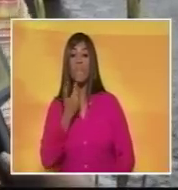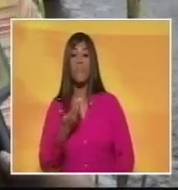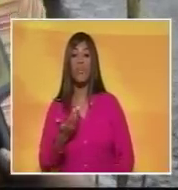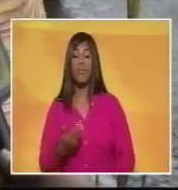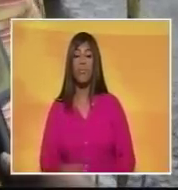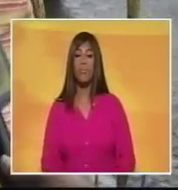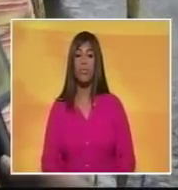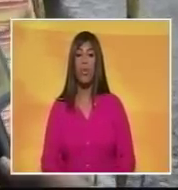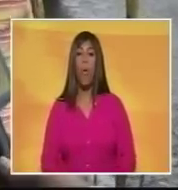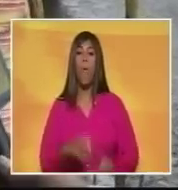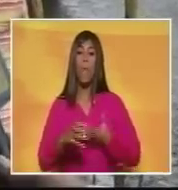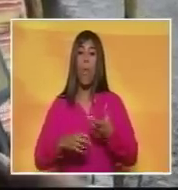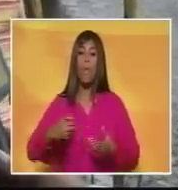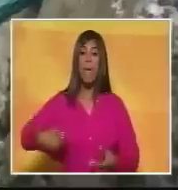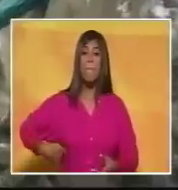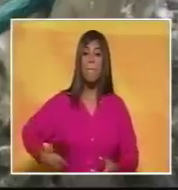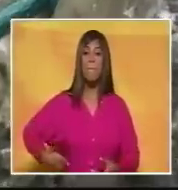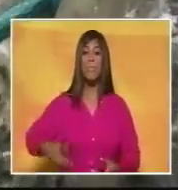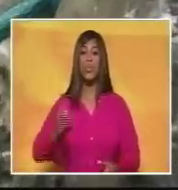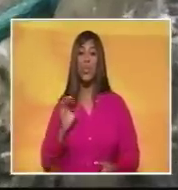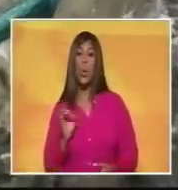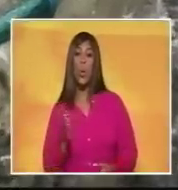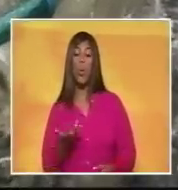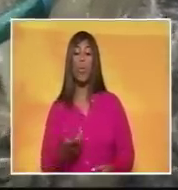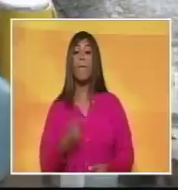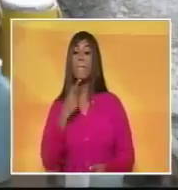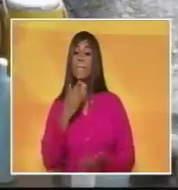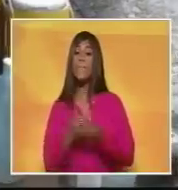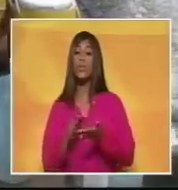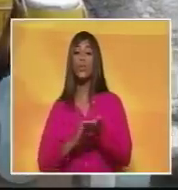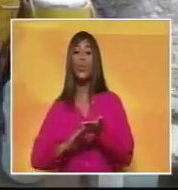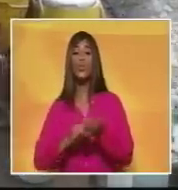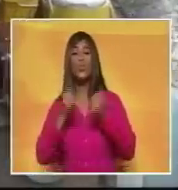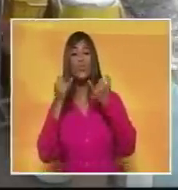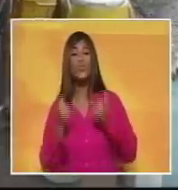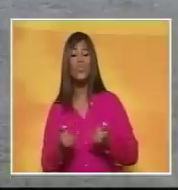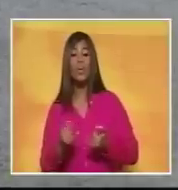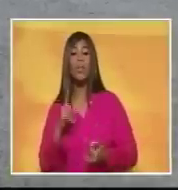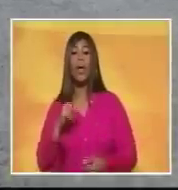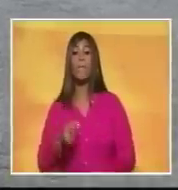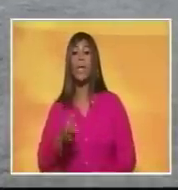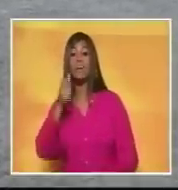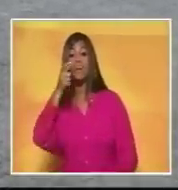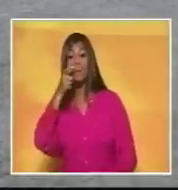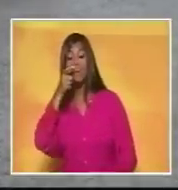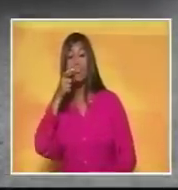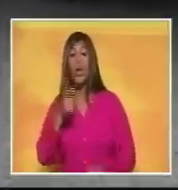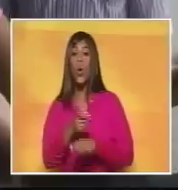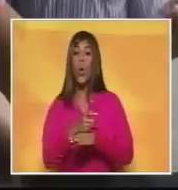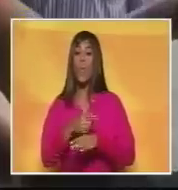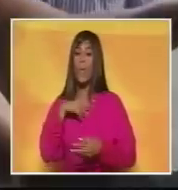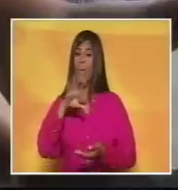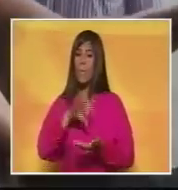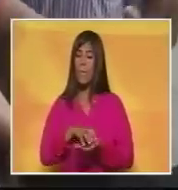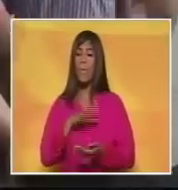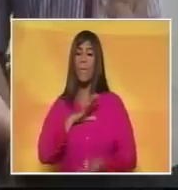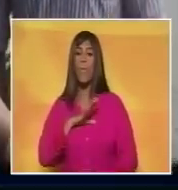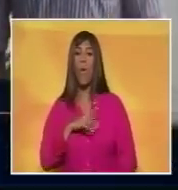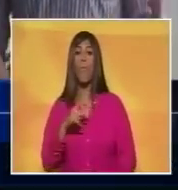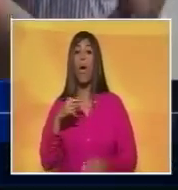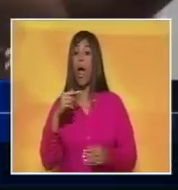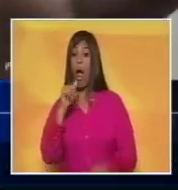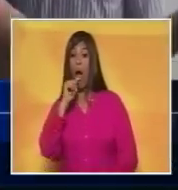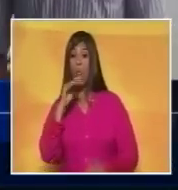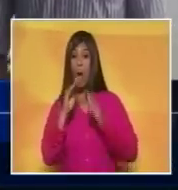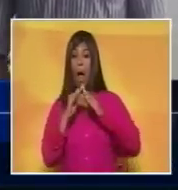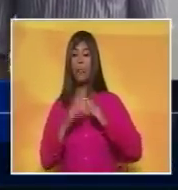nos da problemática en la columna. Piden solución concreta y presencia del Ejecutivo Regional. El que tiene agua en su casa está